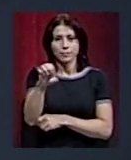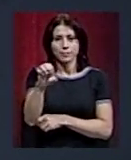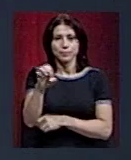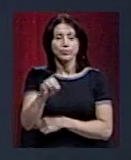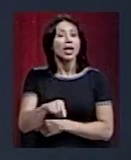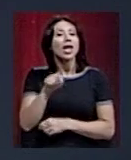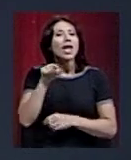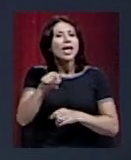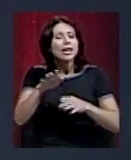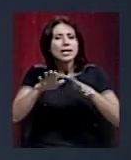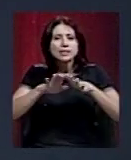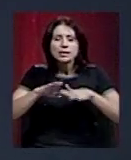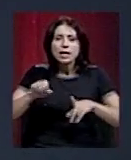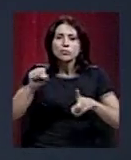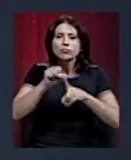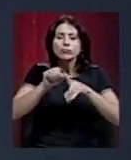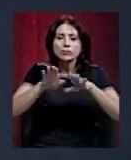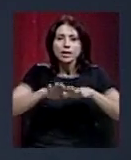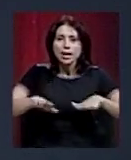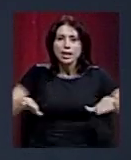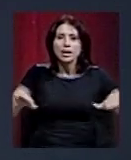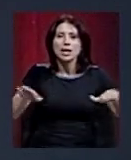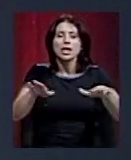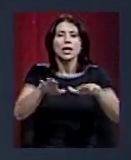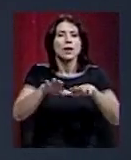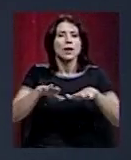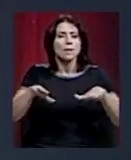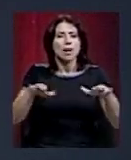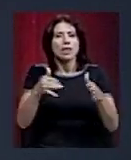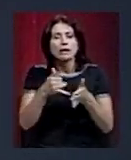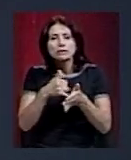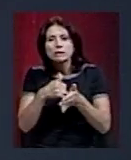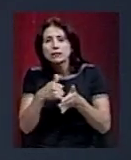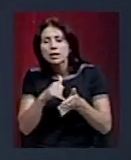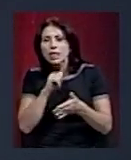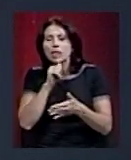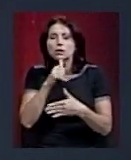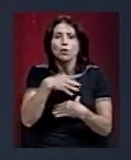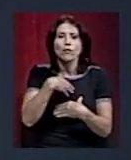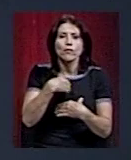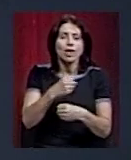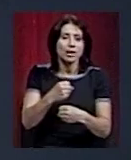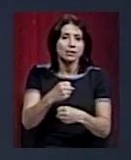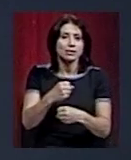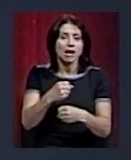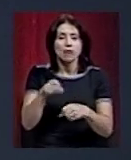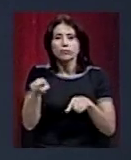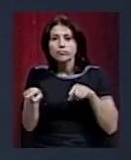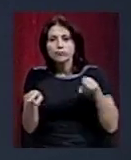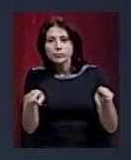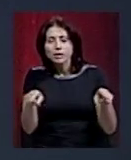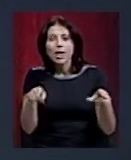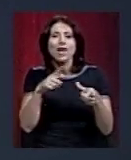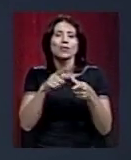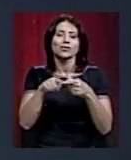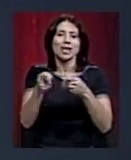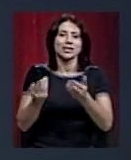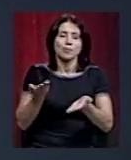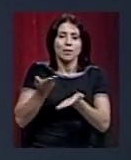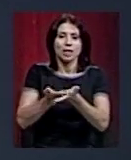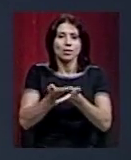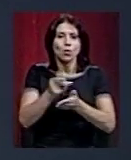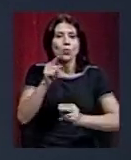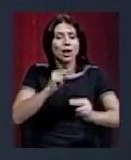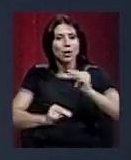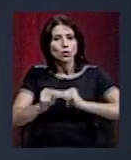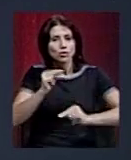ese clima de susceptibilidad, de desconfianza absoluta entre las partes, es que se plantea una negociación de por